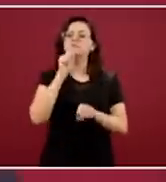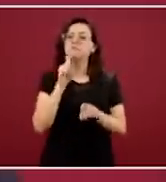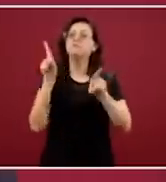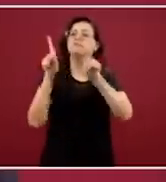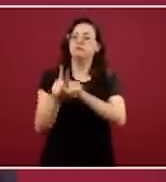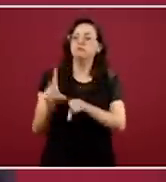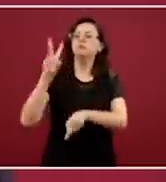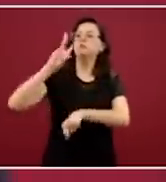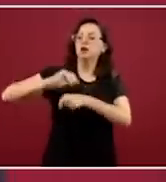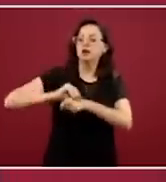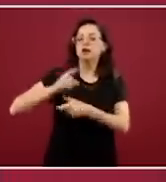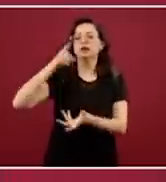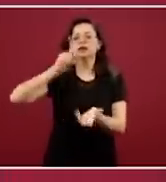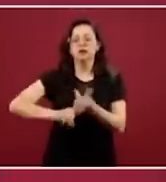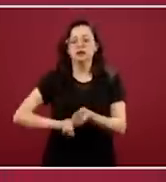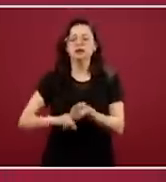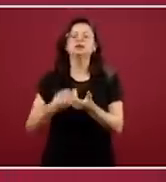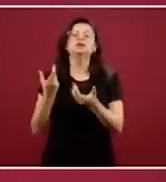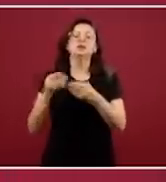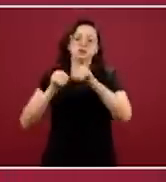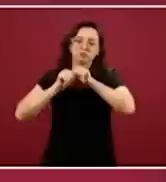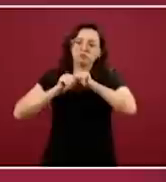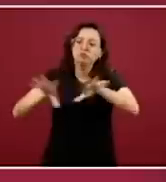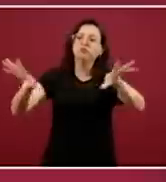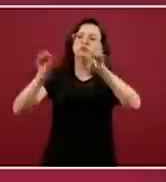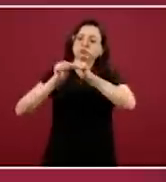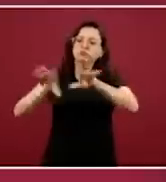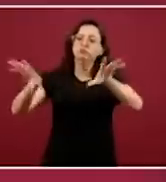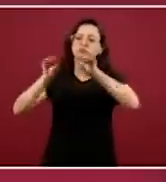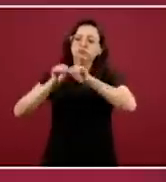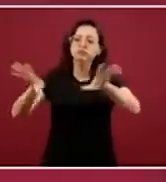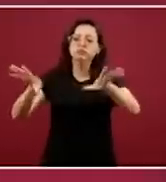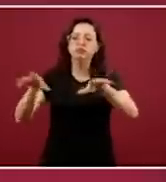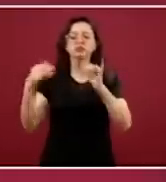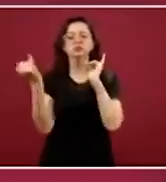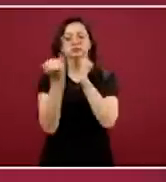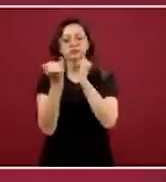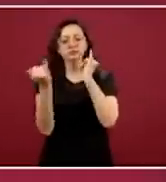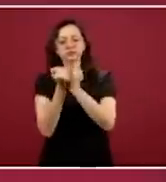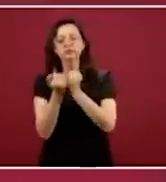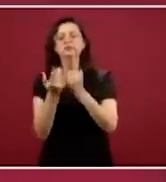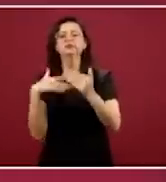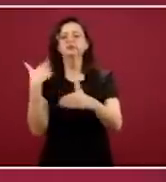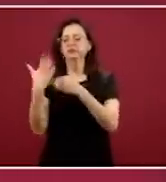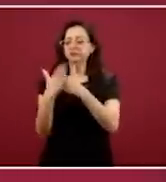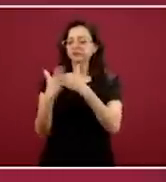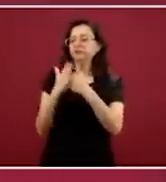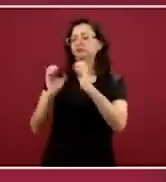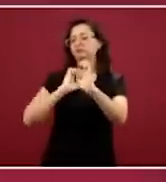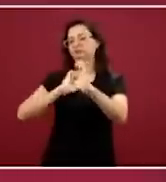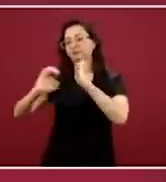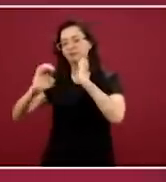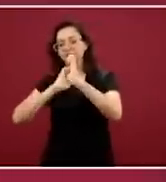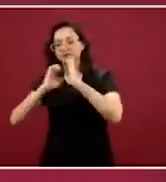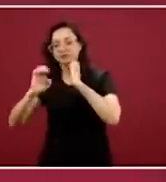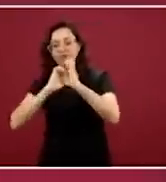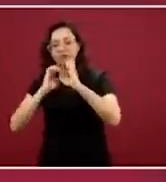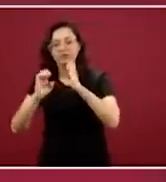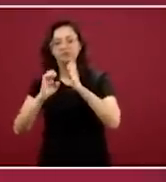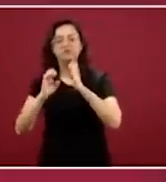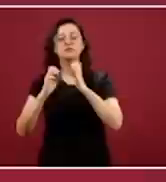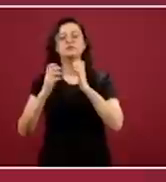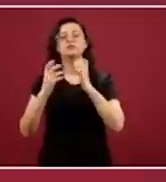alojar estos materiales y también nos ha dado espacio en entrevistas que hacemos los distintos funcionarios